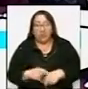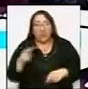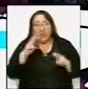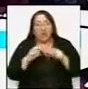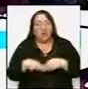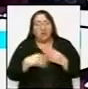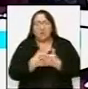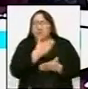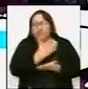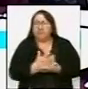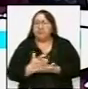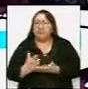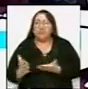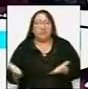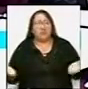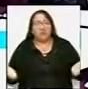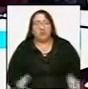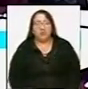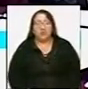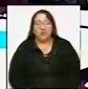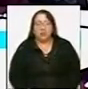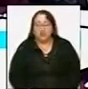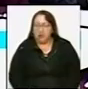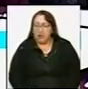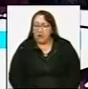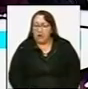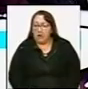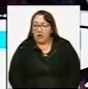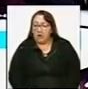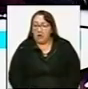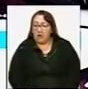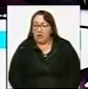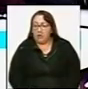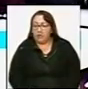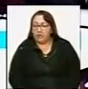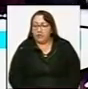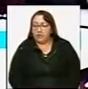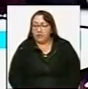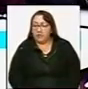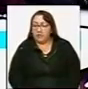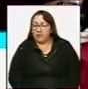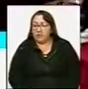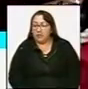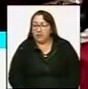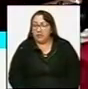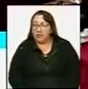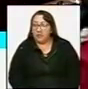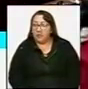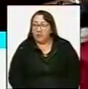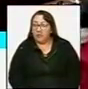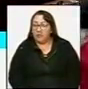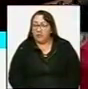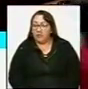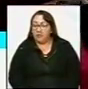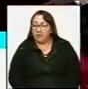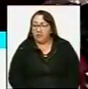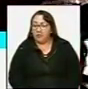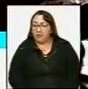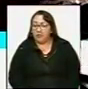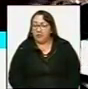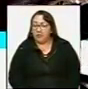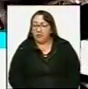de manera permanente me parece una exageración, la verdad. Debe mantener el número, la palabra permanente vuela. ¿Qué tal, Diego? Mañana, inspección.